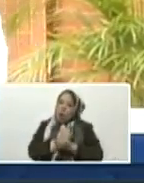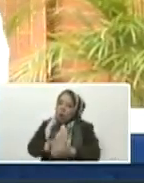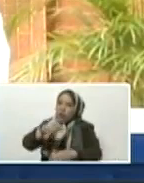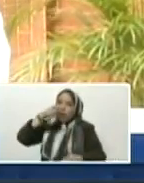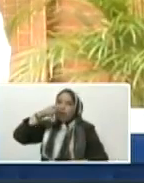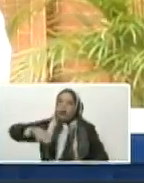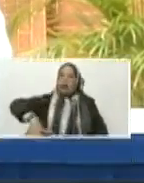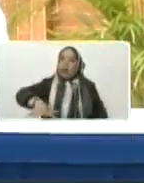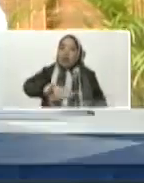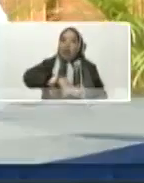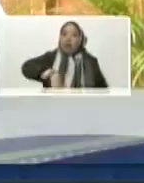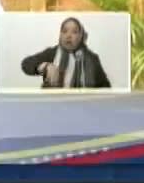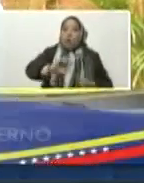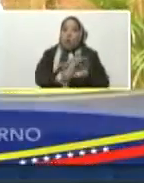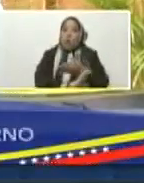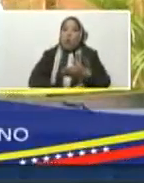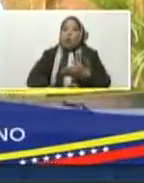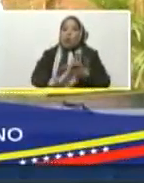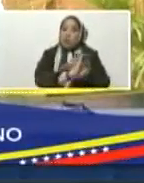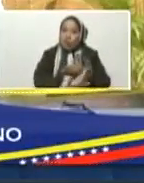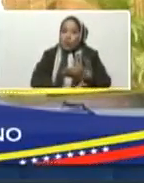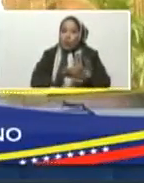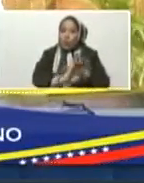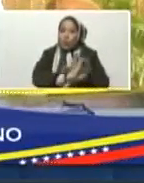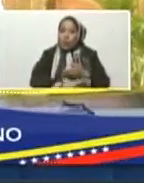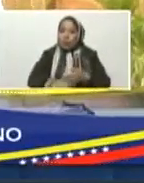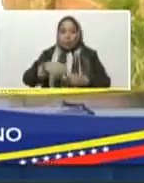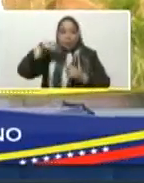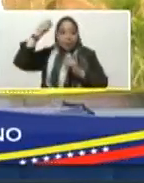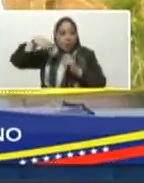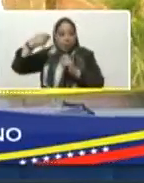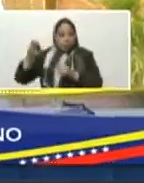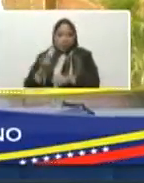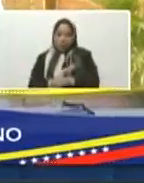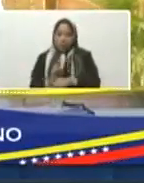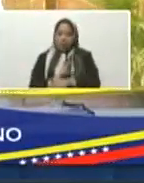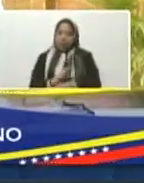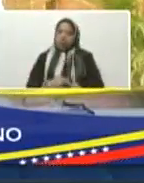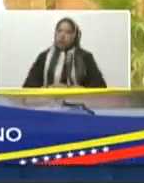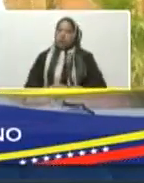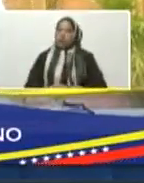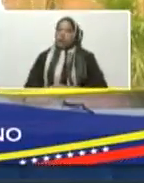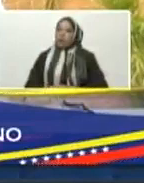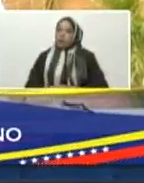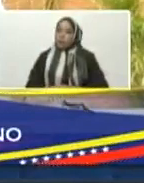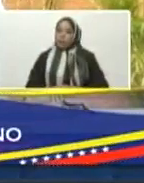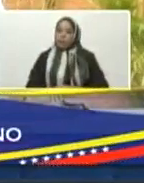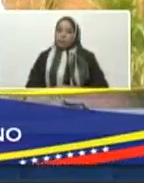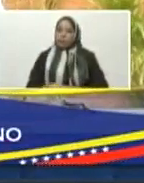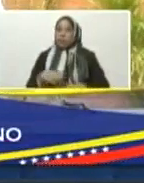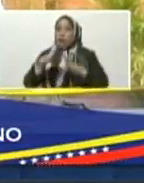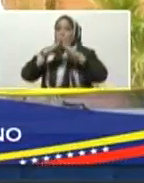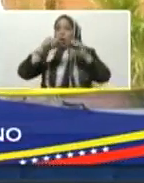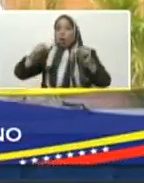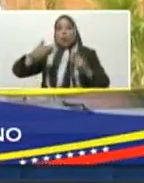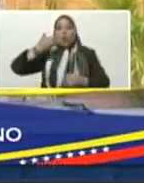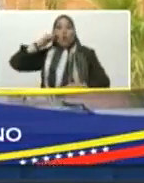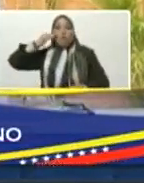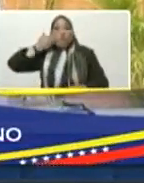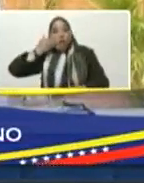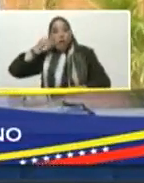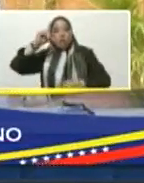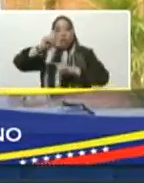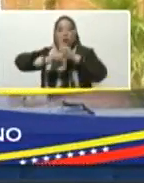merece protección. Vamos a ver este videito. Y este videito lo vamos a sacar en todas las redes sociales. ¿De